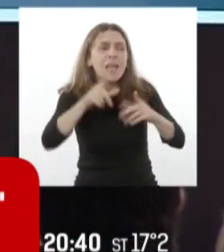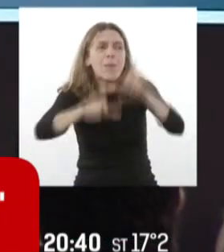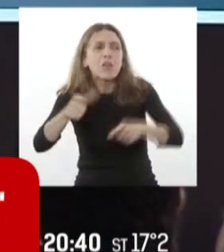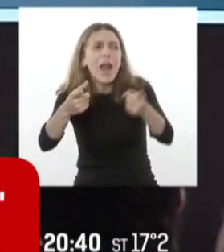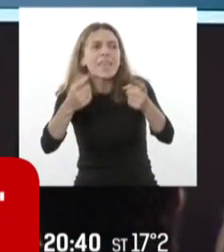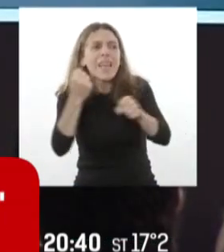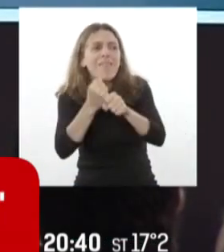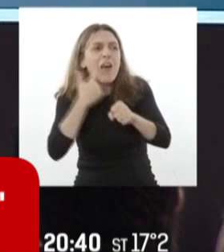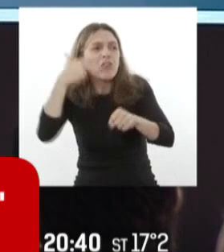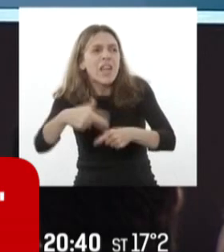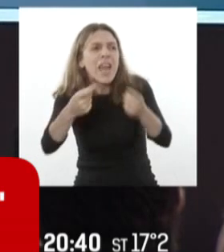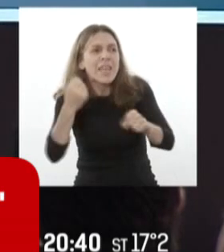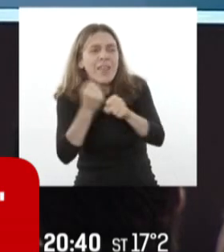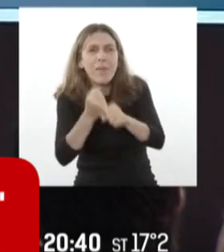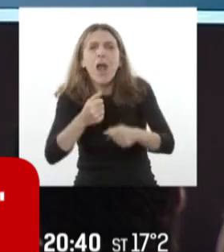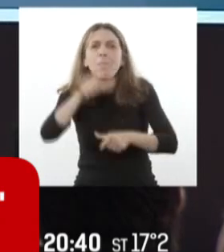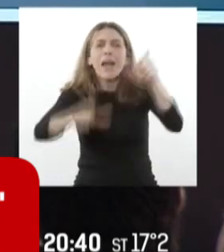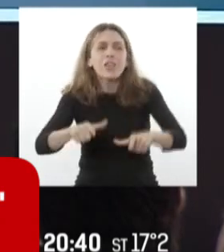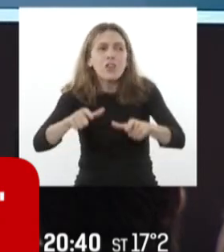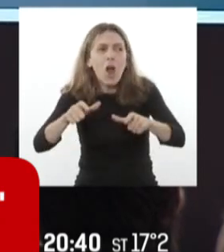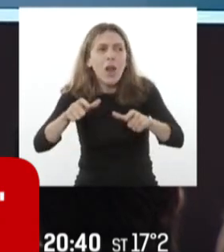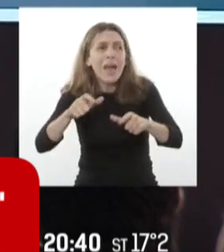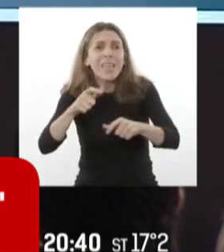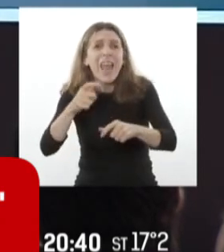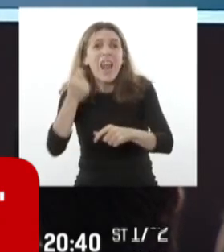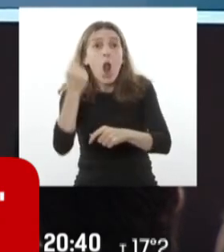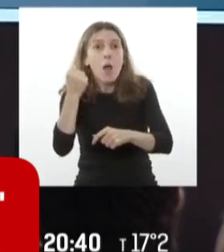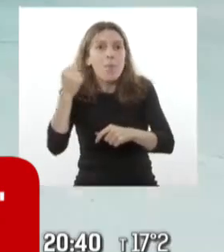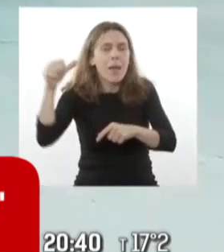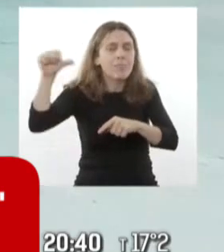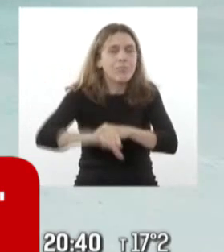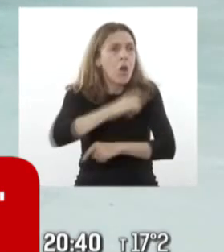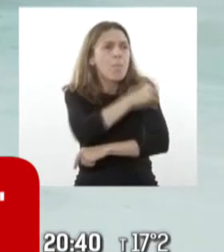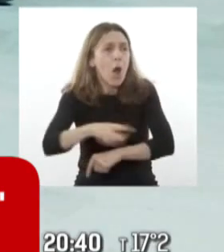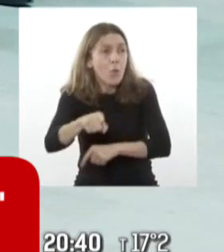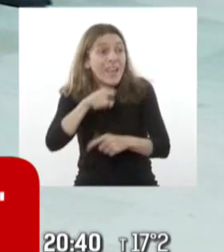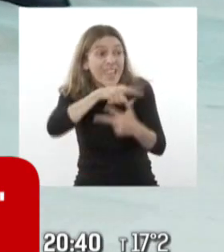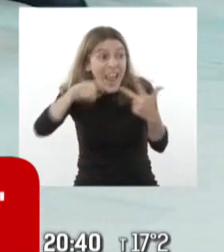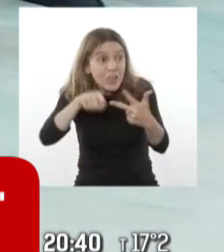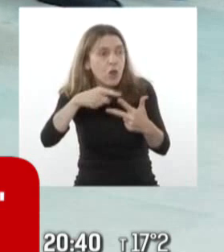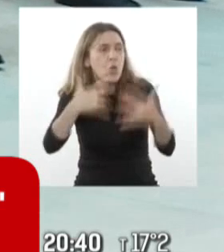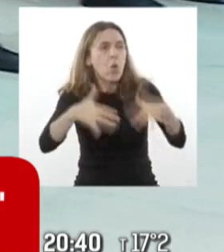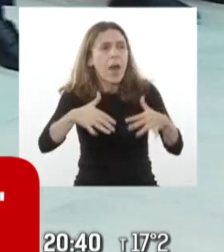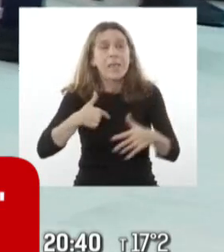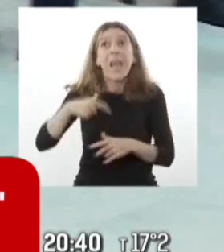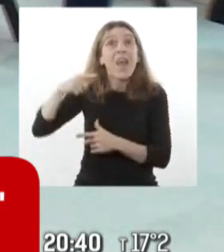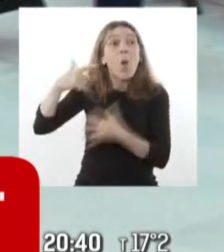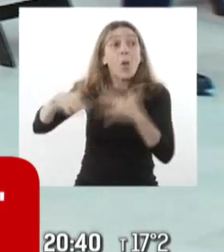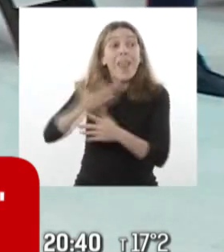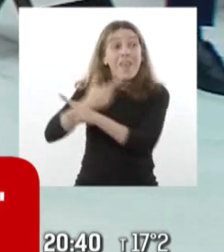mi urgencia son los que han caído en el pozo de la pobreza. Esa es mi mayor urgencia, no acordar con los acreedores.